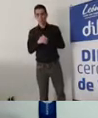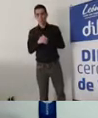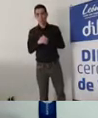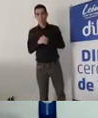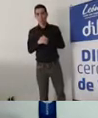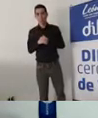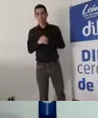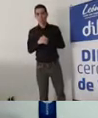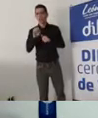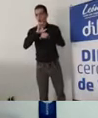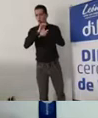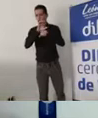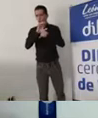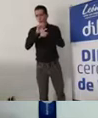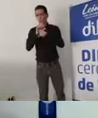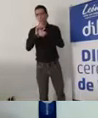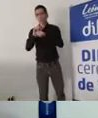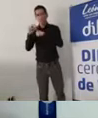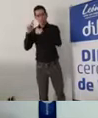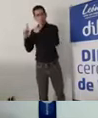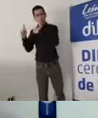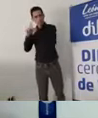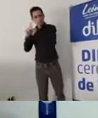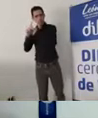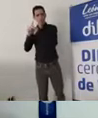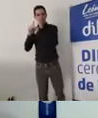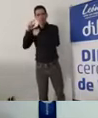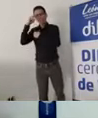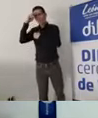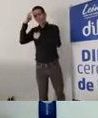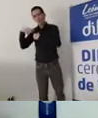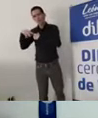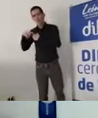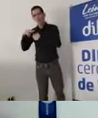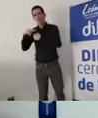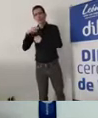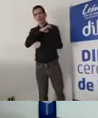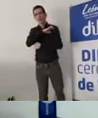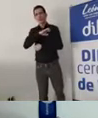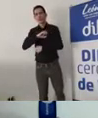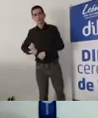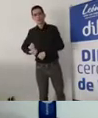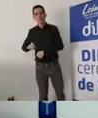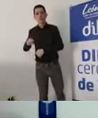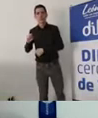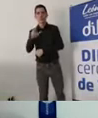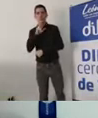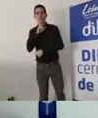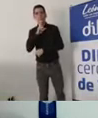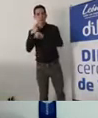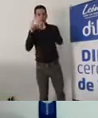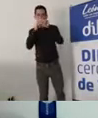incluyendo México, El Salvador, Guatemala, son países que han vivido la violencia desde hace varias décadas de una manera